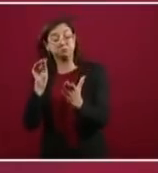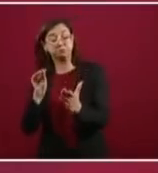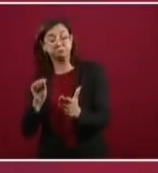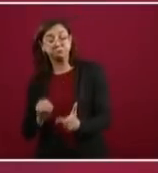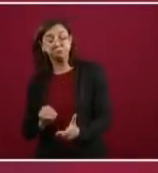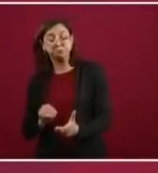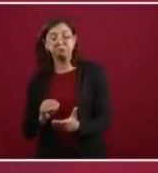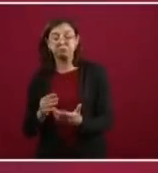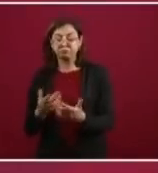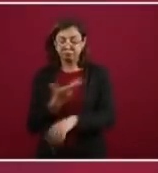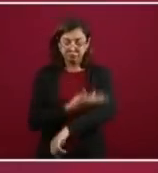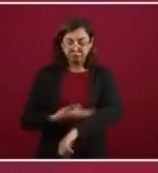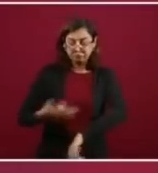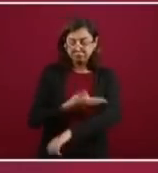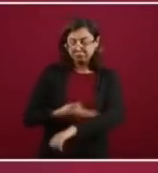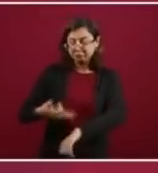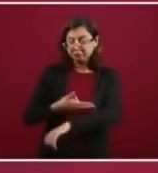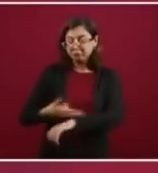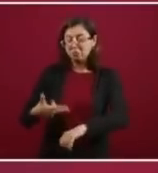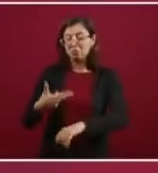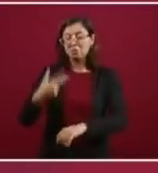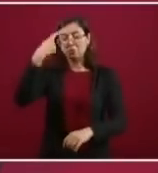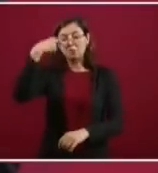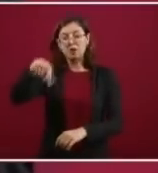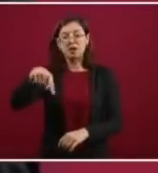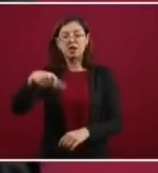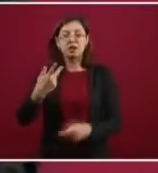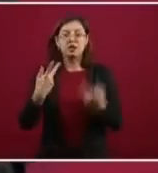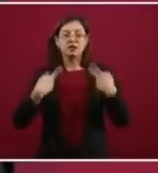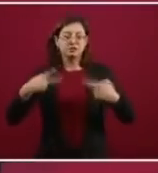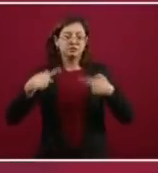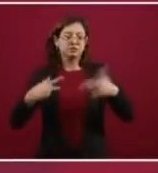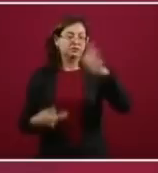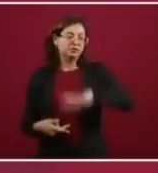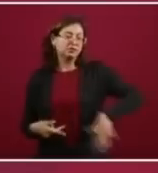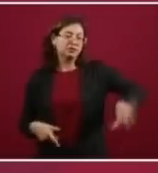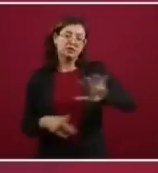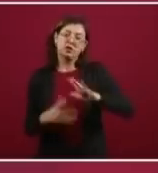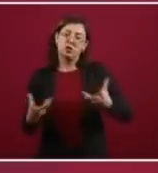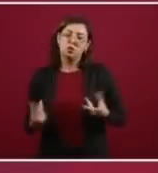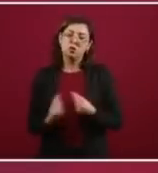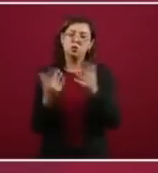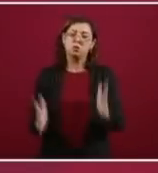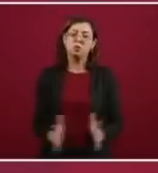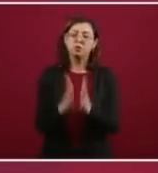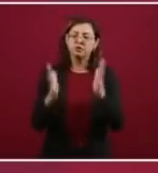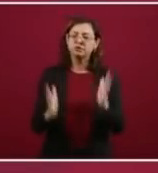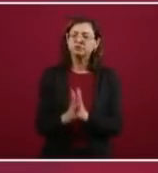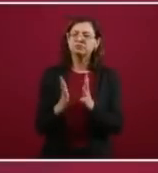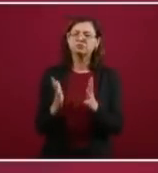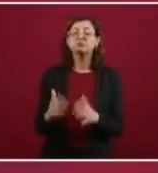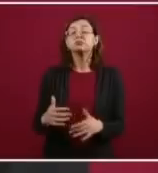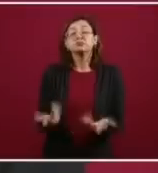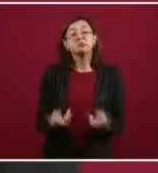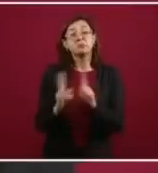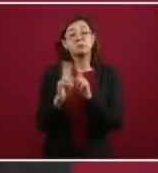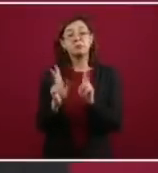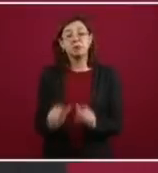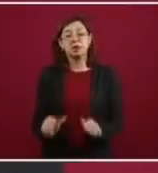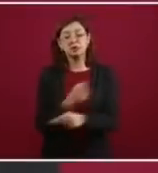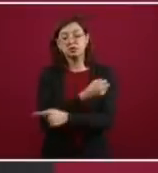que los ciudadanos participen de manera pacífica, ordenada y